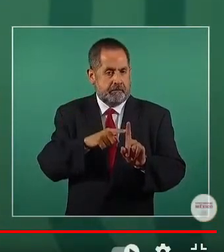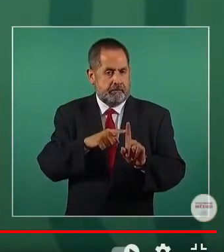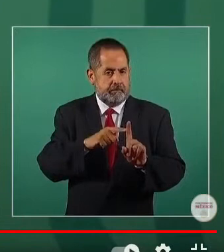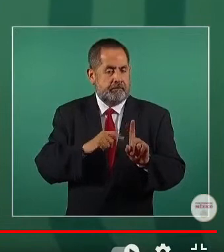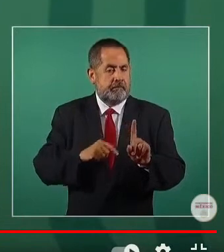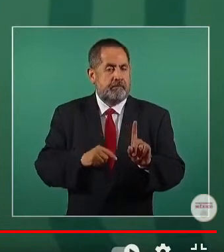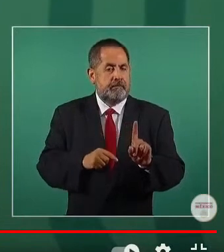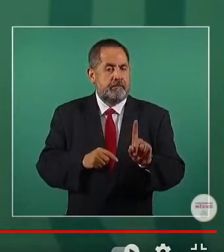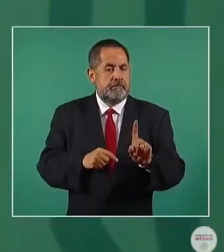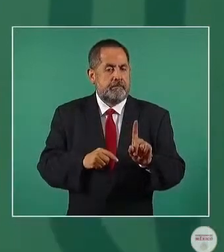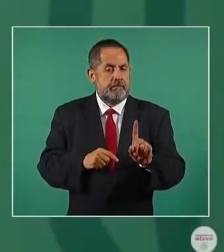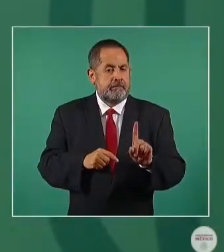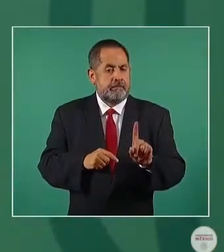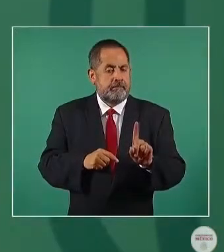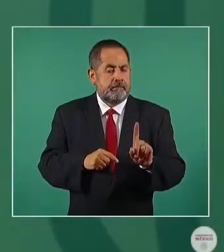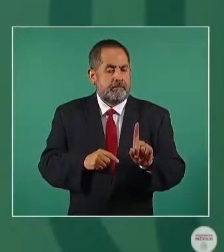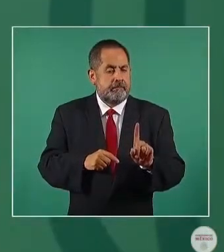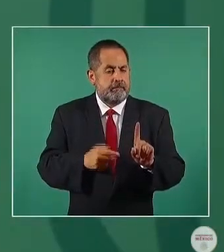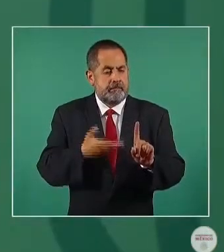era